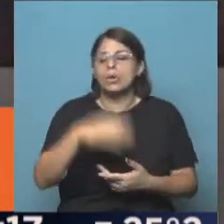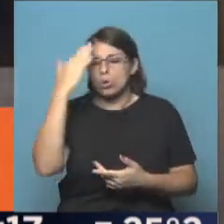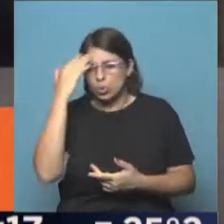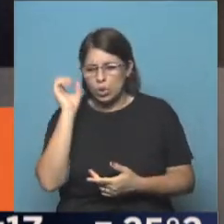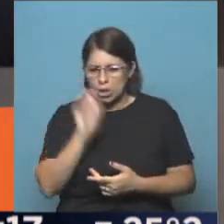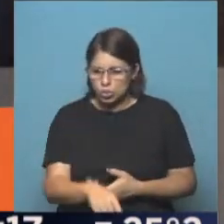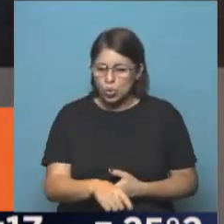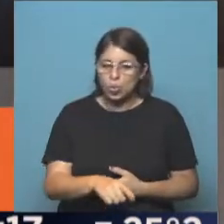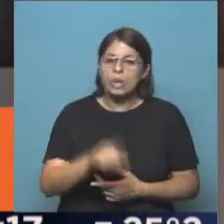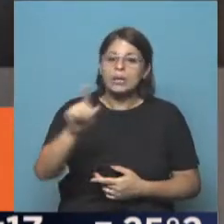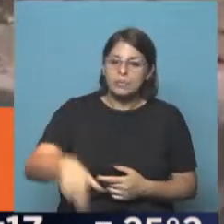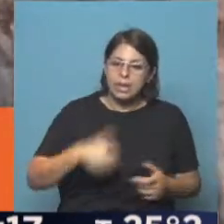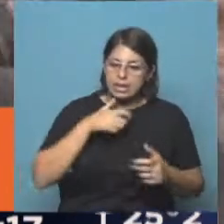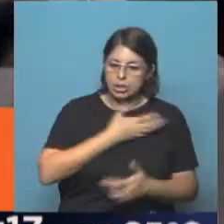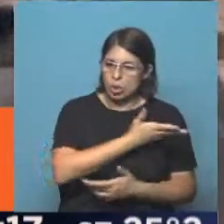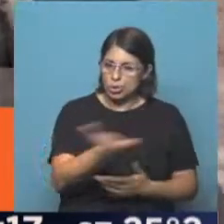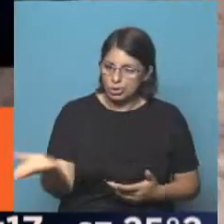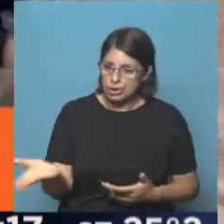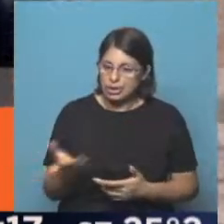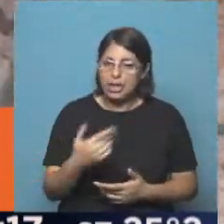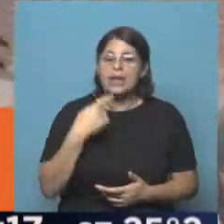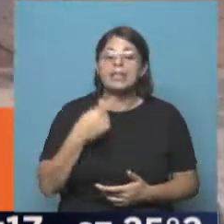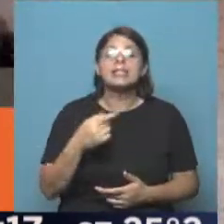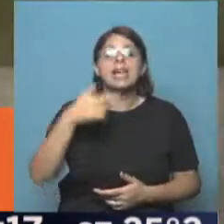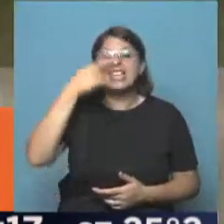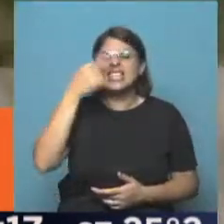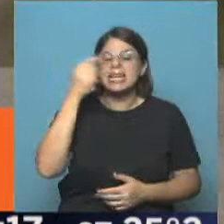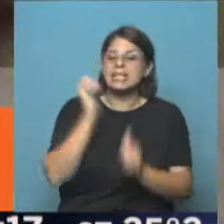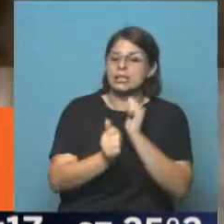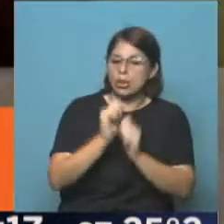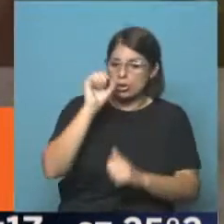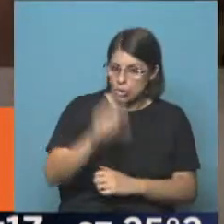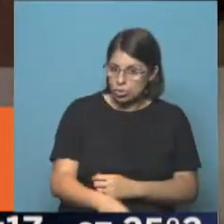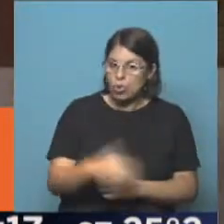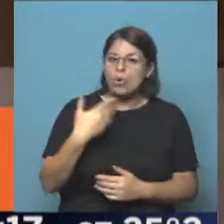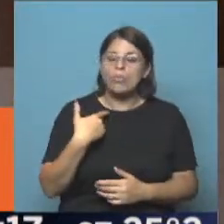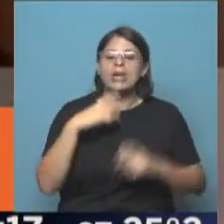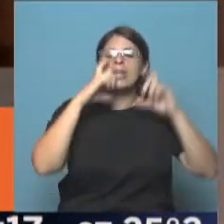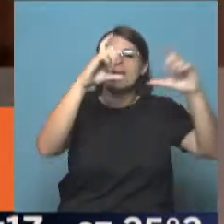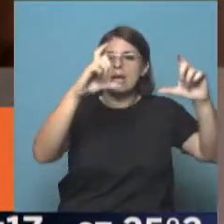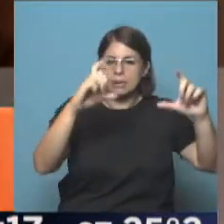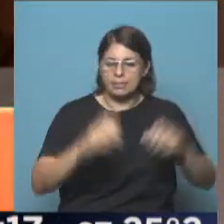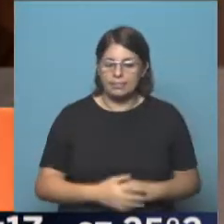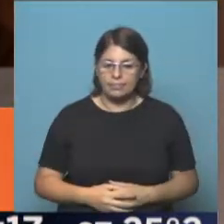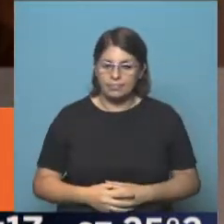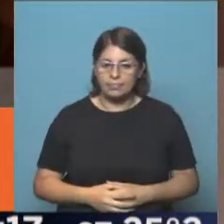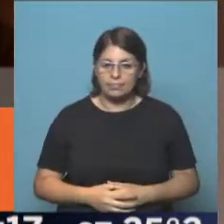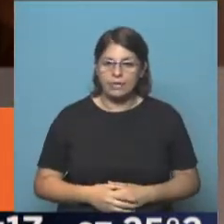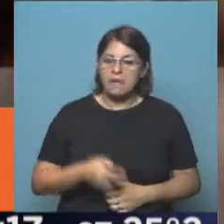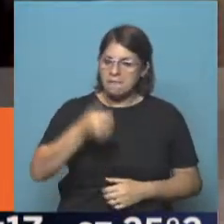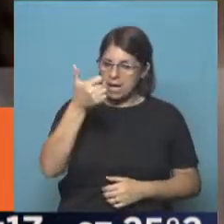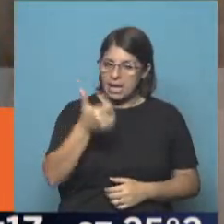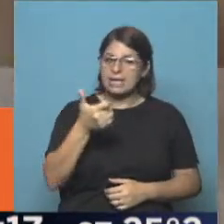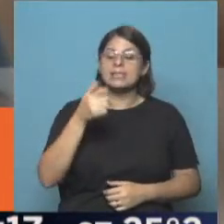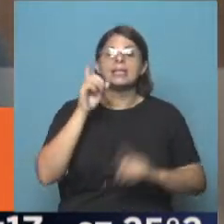que genera nuestra sociedad y que así es declarado como interés histórico nuestro, poder señalizarlo. Tan sencillo